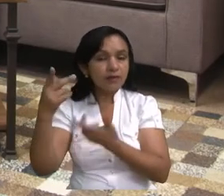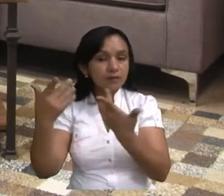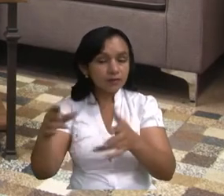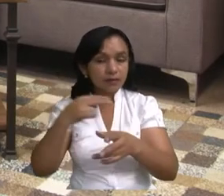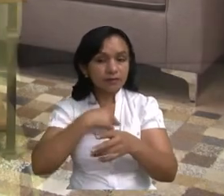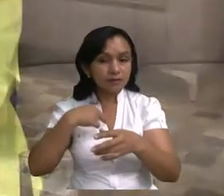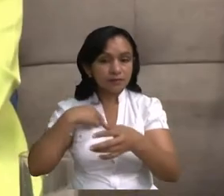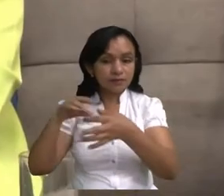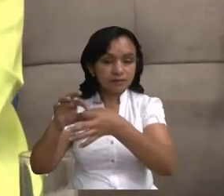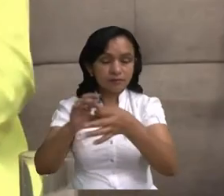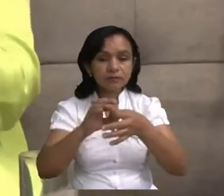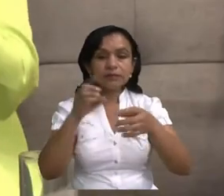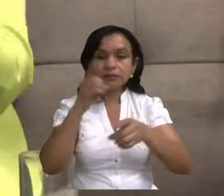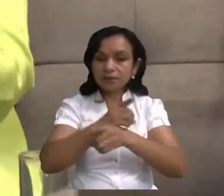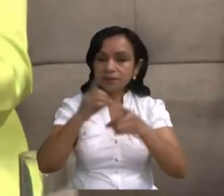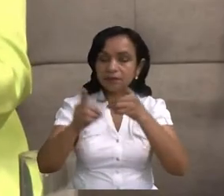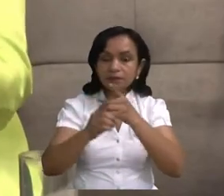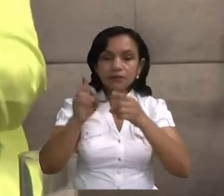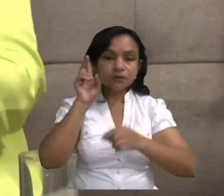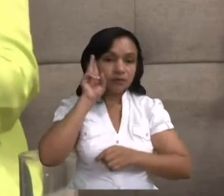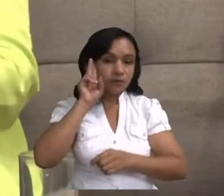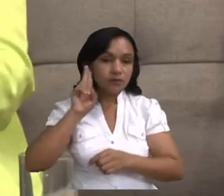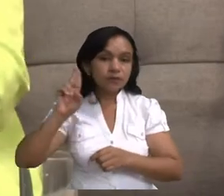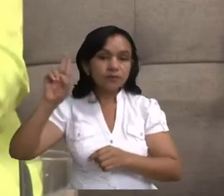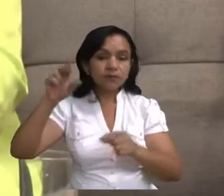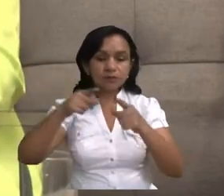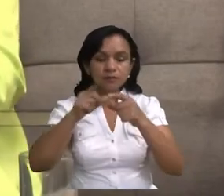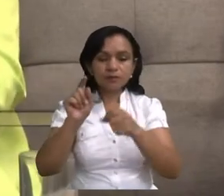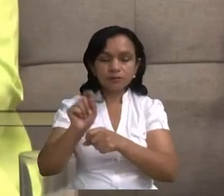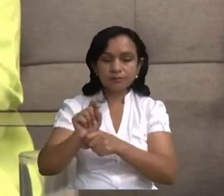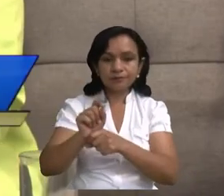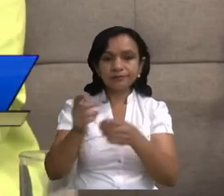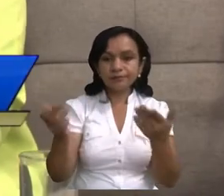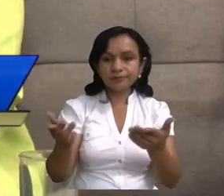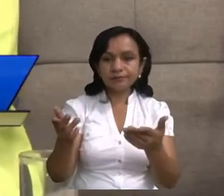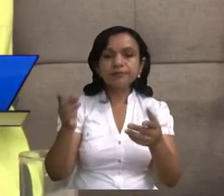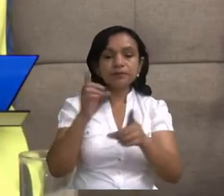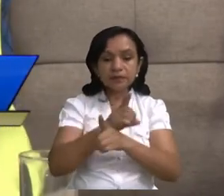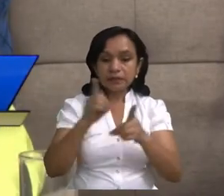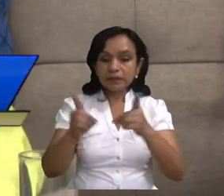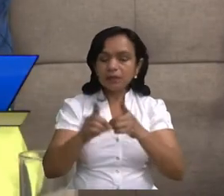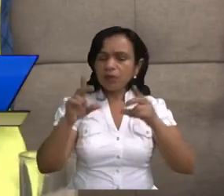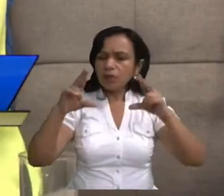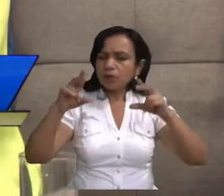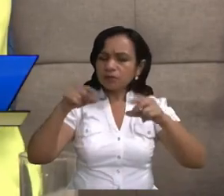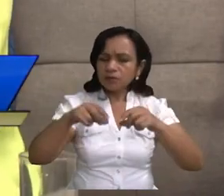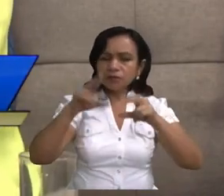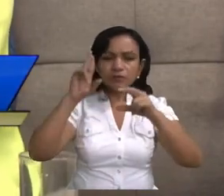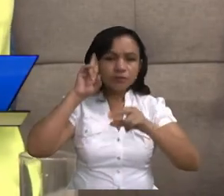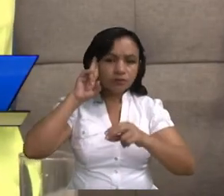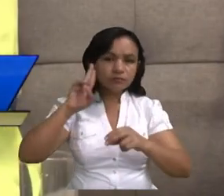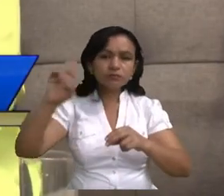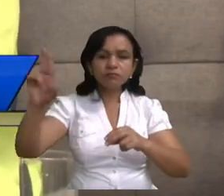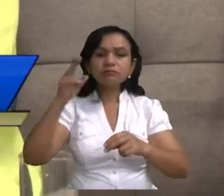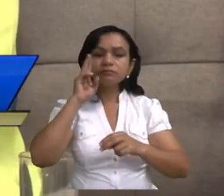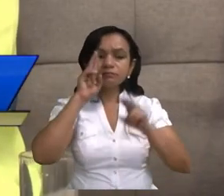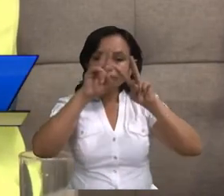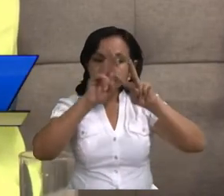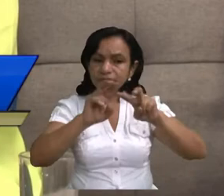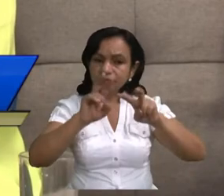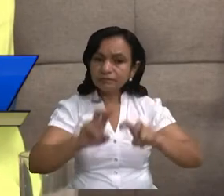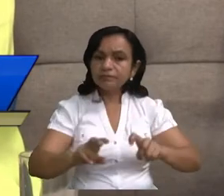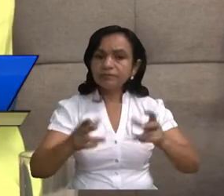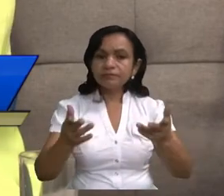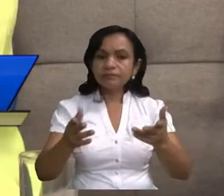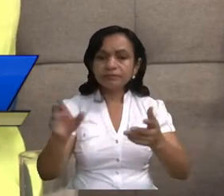obliga que la UNAM no puede estar dentro de un consejo cuando no está acreditada, nos tenemos que acreditar. Y ahí también tenemos universidades que